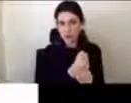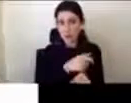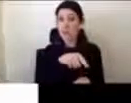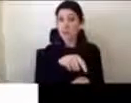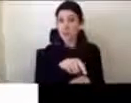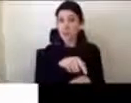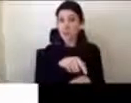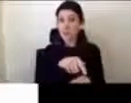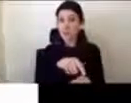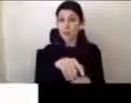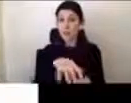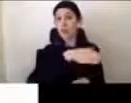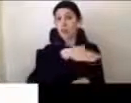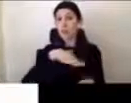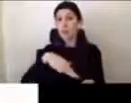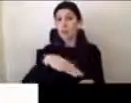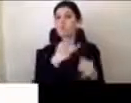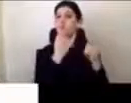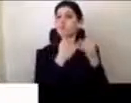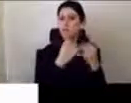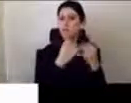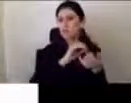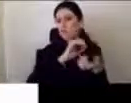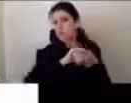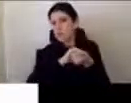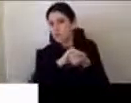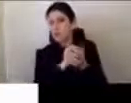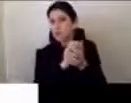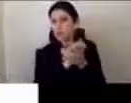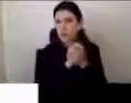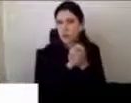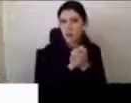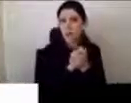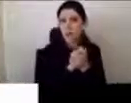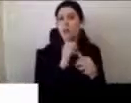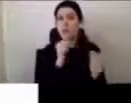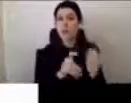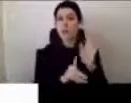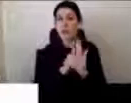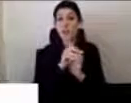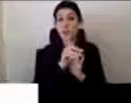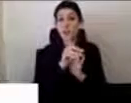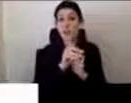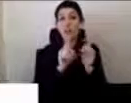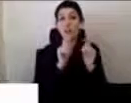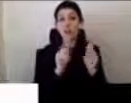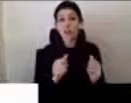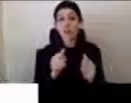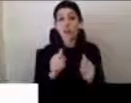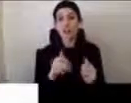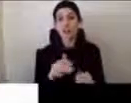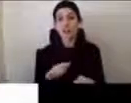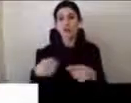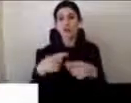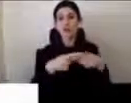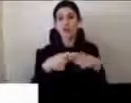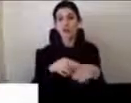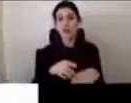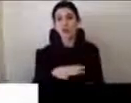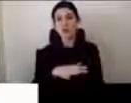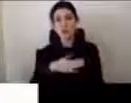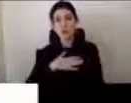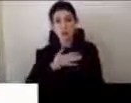encuentro amigable donde se pueden desarrollar habilidades socioemocionales y se potencian valores como el respeto, la empatía o la